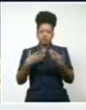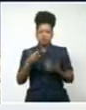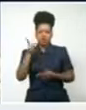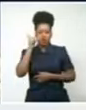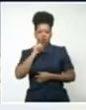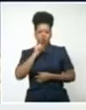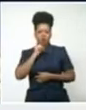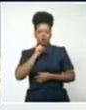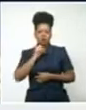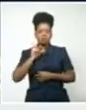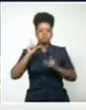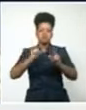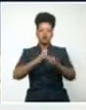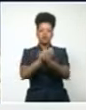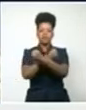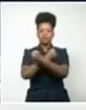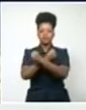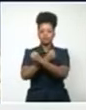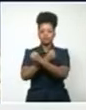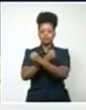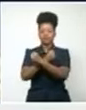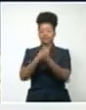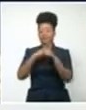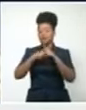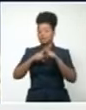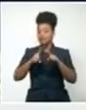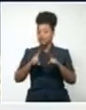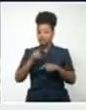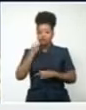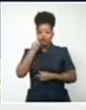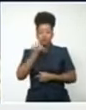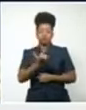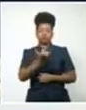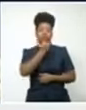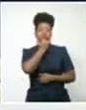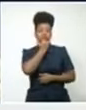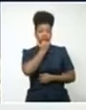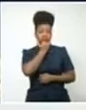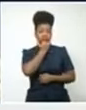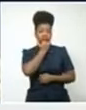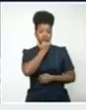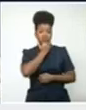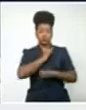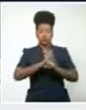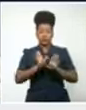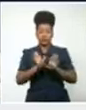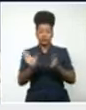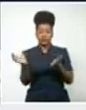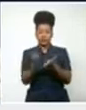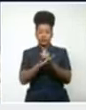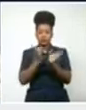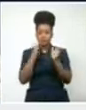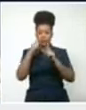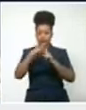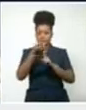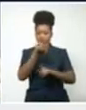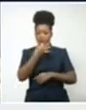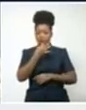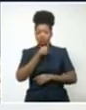tengan menos riesgo, pero se ha visto que el daño que pueden ocasionar al quitar el tratamiento, pues no debe ser. Esta es la